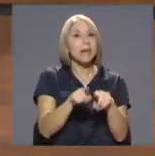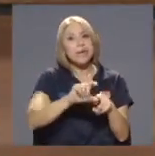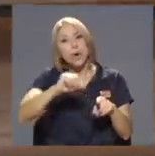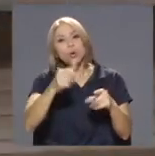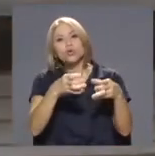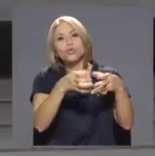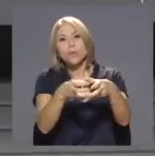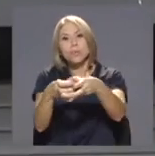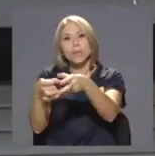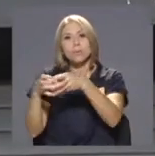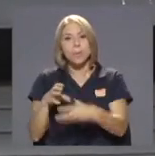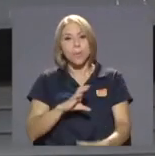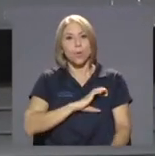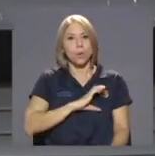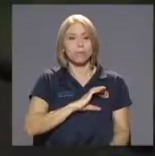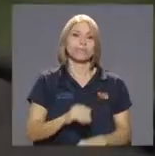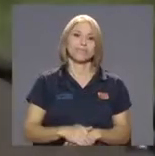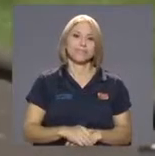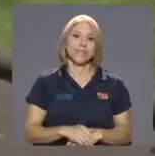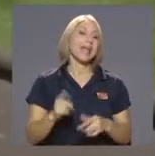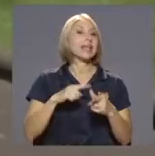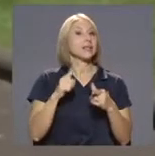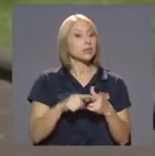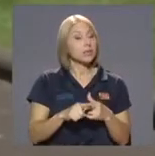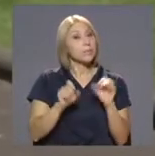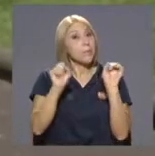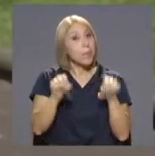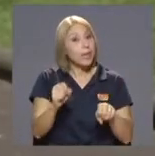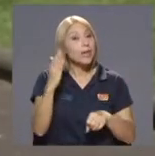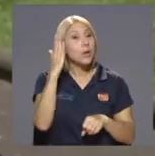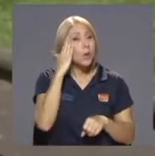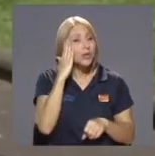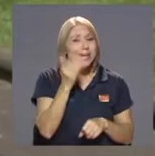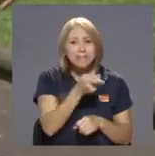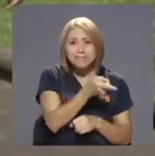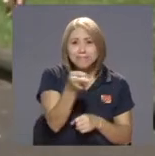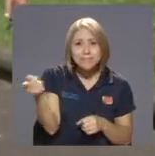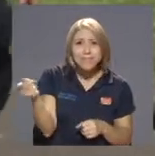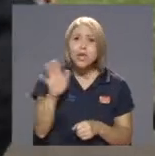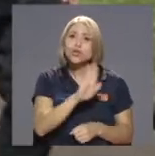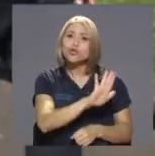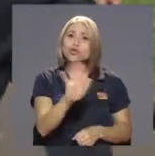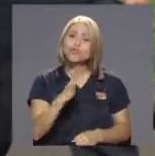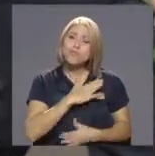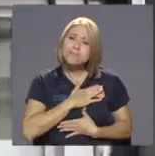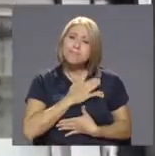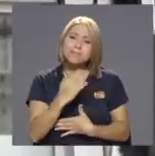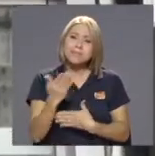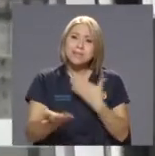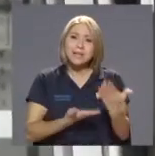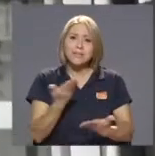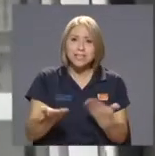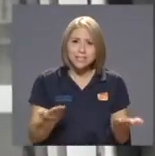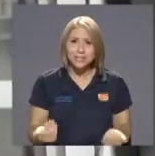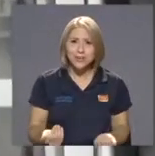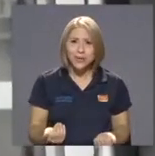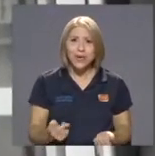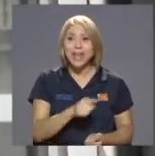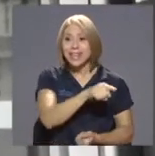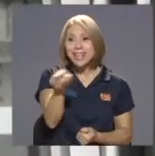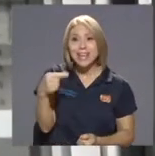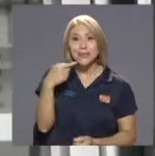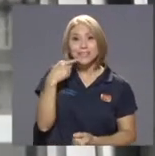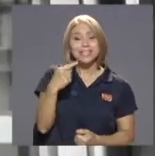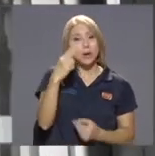también. Entonces, es un punto interesante el poder conocer esa sensibilidad, esa vocación de servicio y, como ellos bien lo dicen, ese honor de servir que